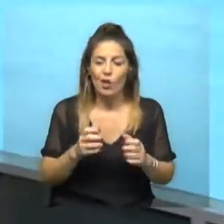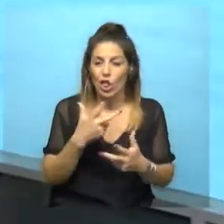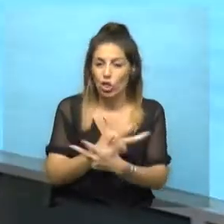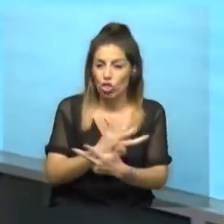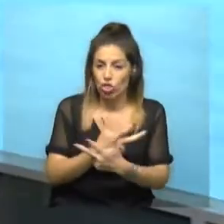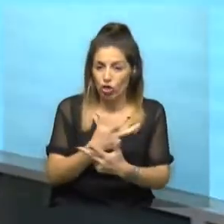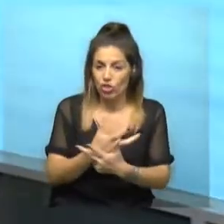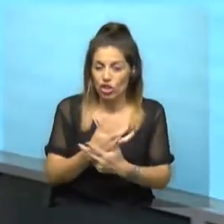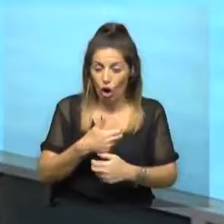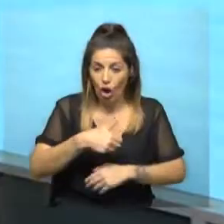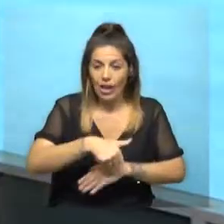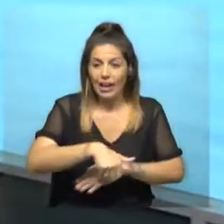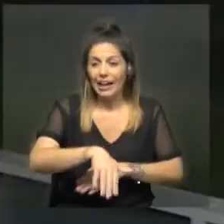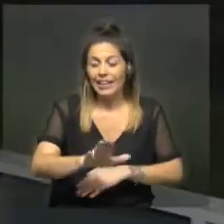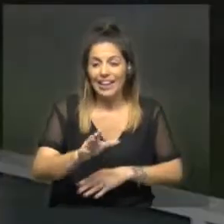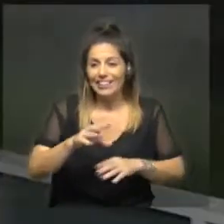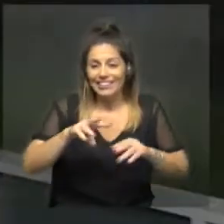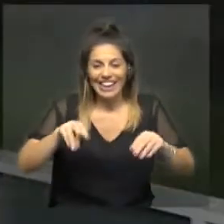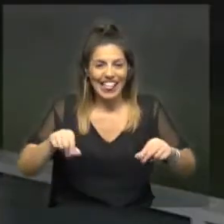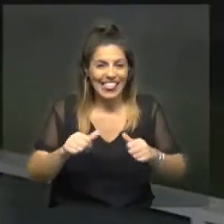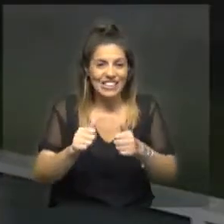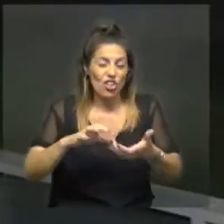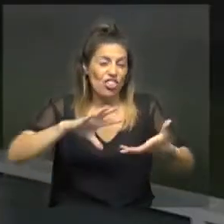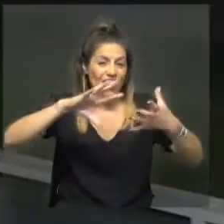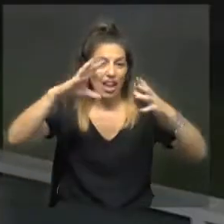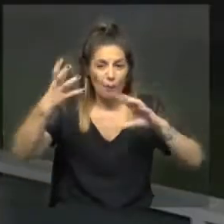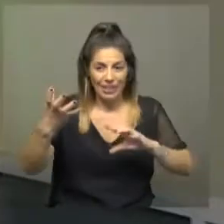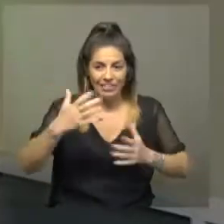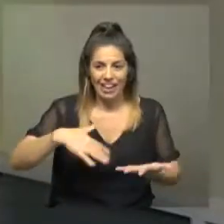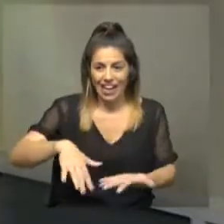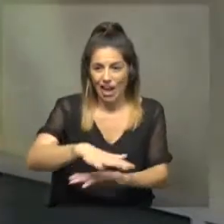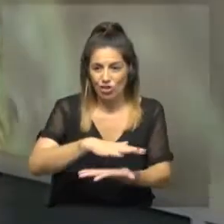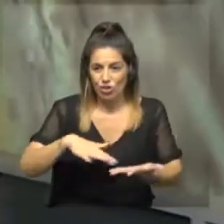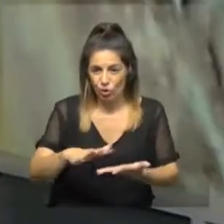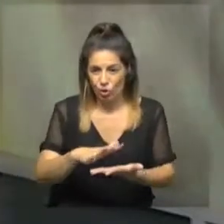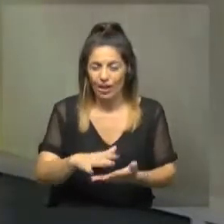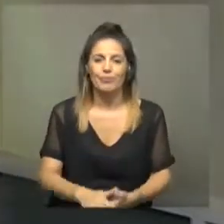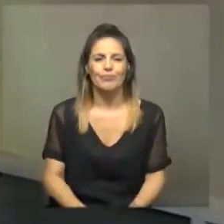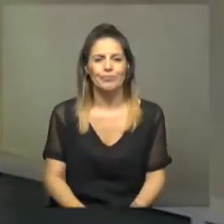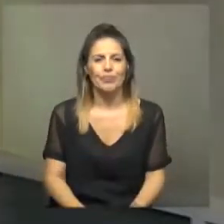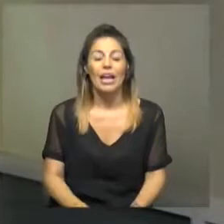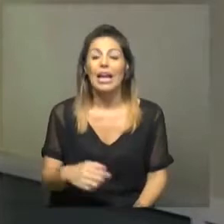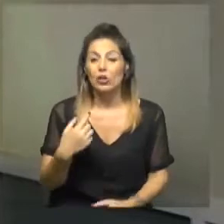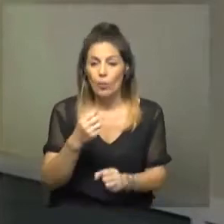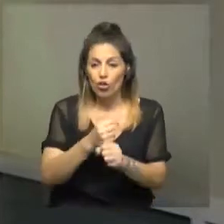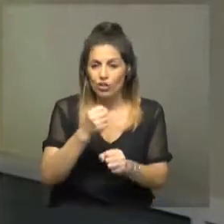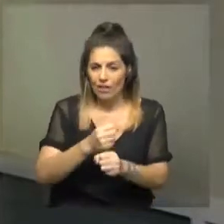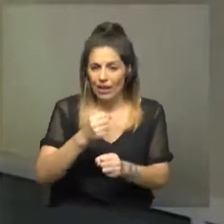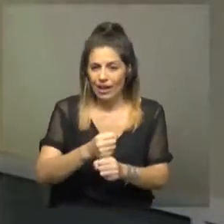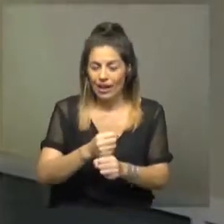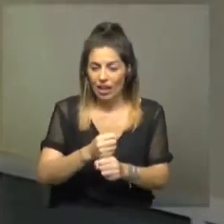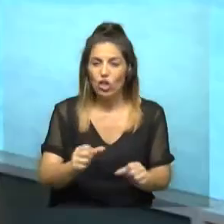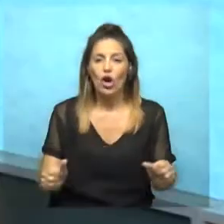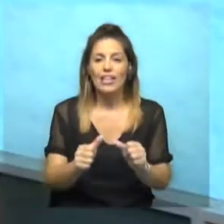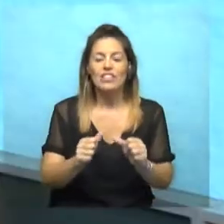tóxicos y generar una degradación del ambiente en esa zona. Bueno, Daniela Hirschfeld estuvo trabajando y realizó